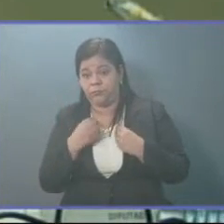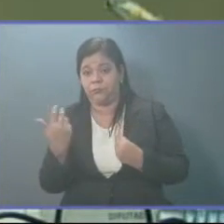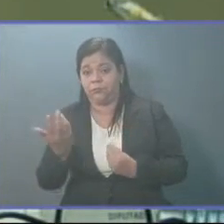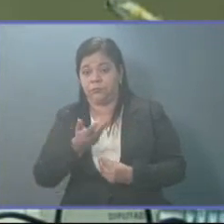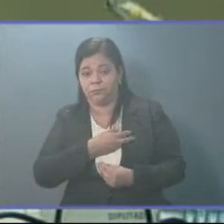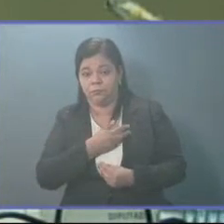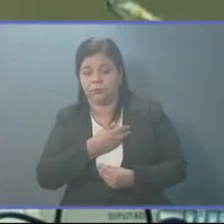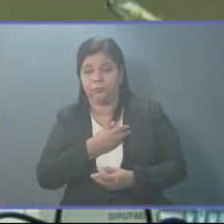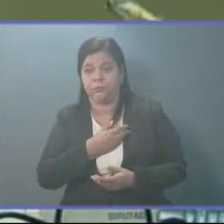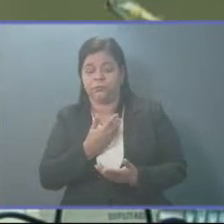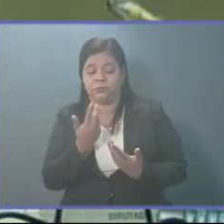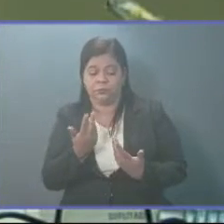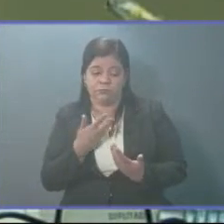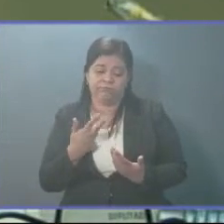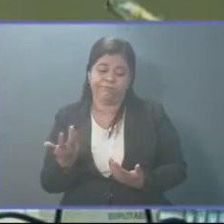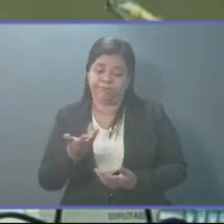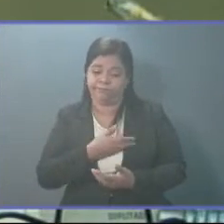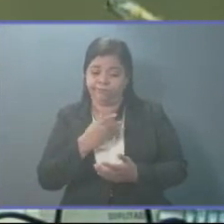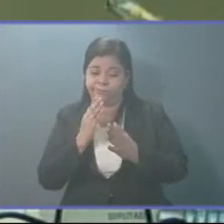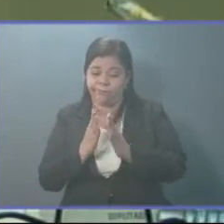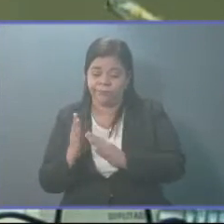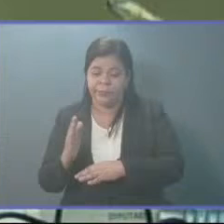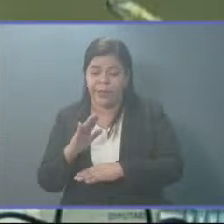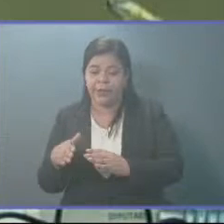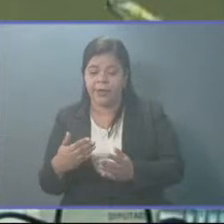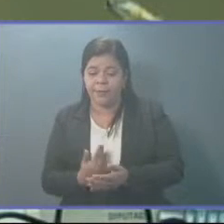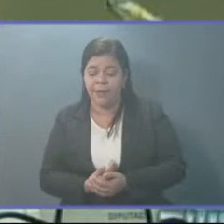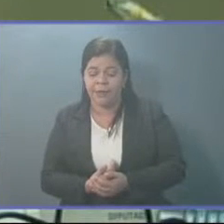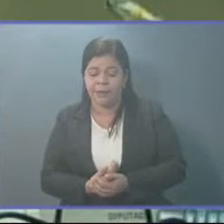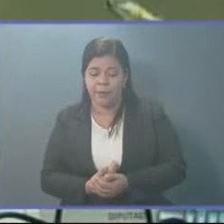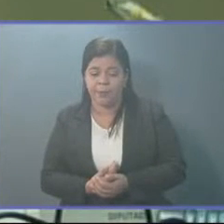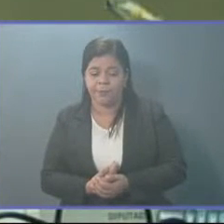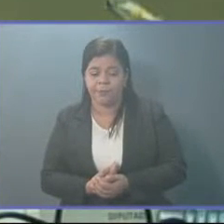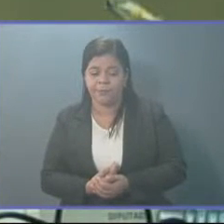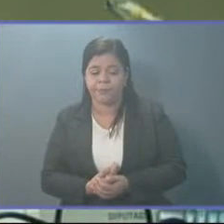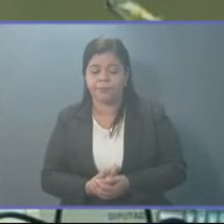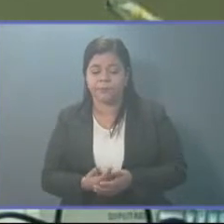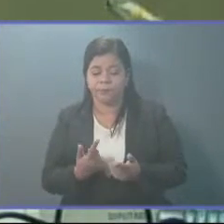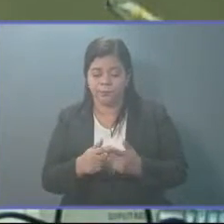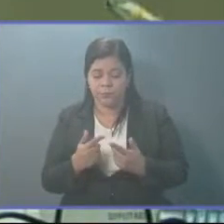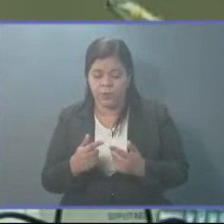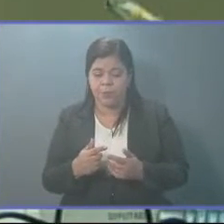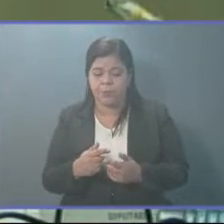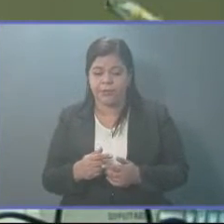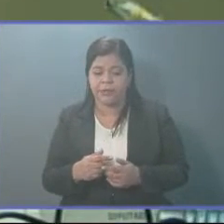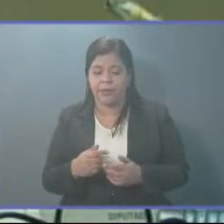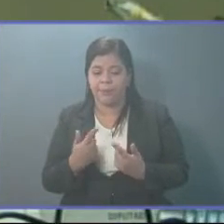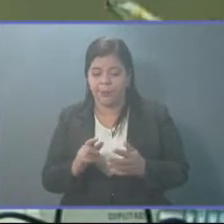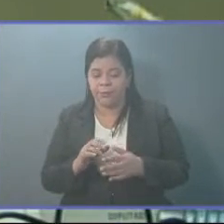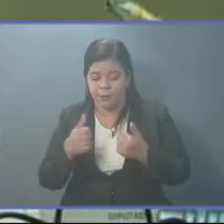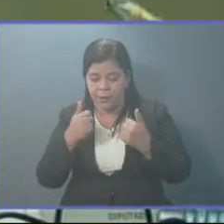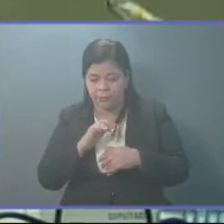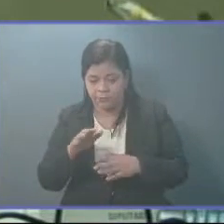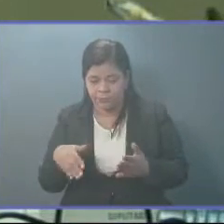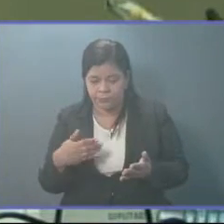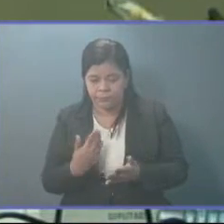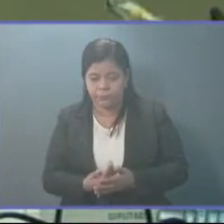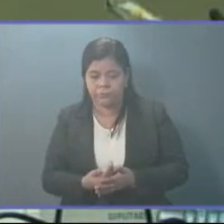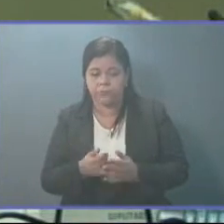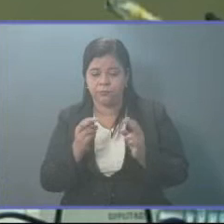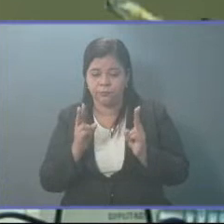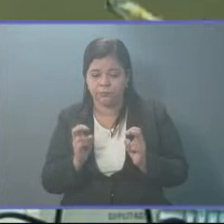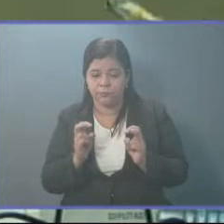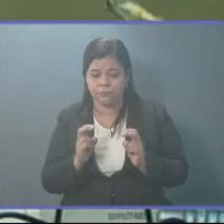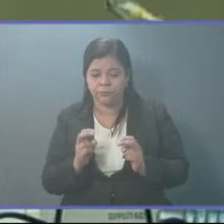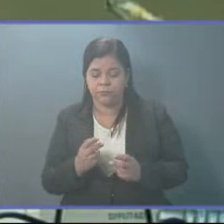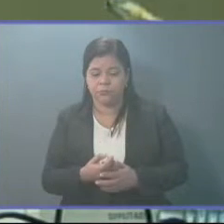clasificación de riesgo financiero y reduciendo la posibilidad de adquirir créditos, especialmente para vivienda